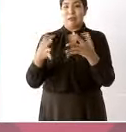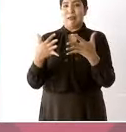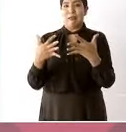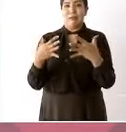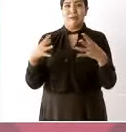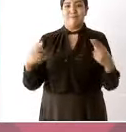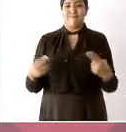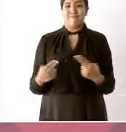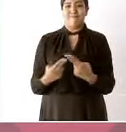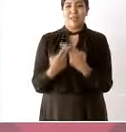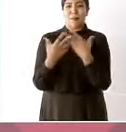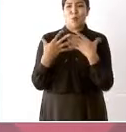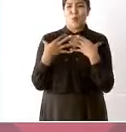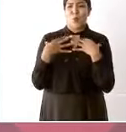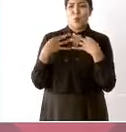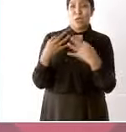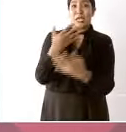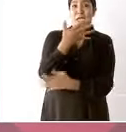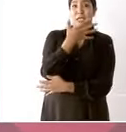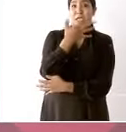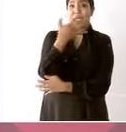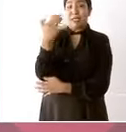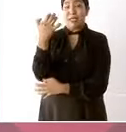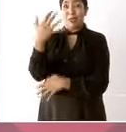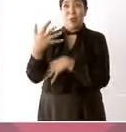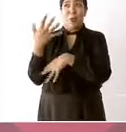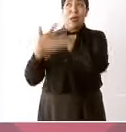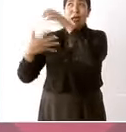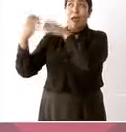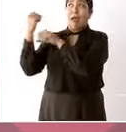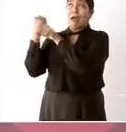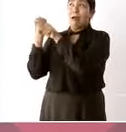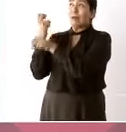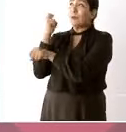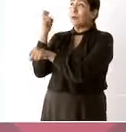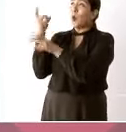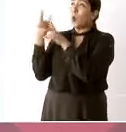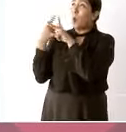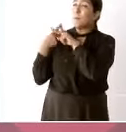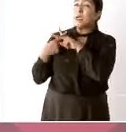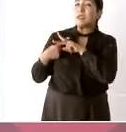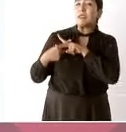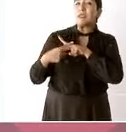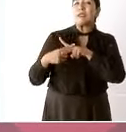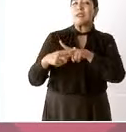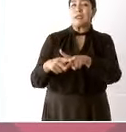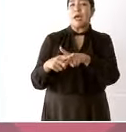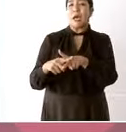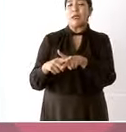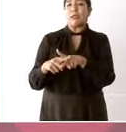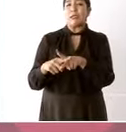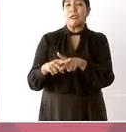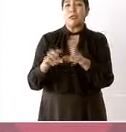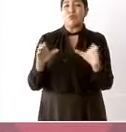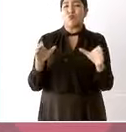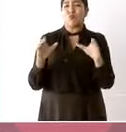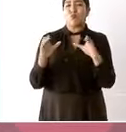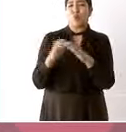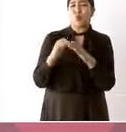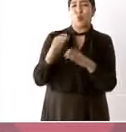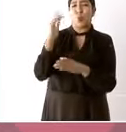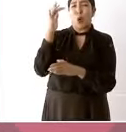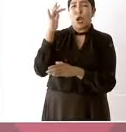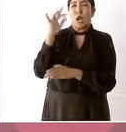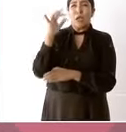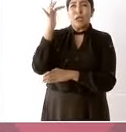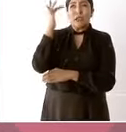como Coatzacoalcos, 500 años de aquella fundación de la Villa del Espíritu Santo. En estos